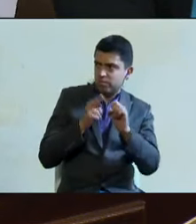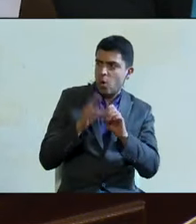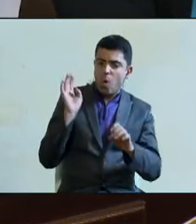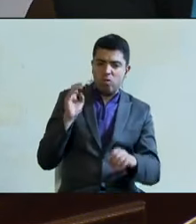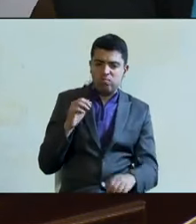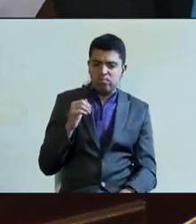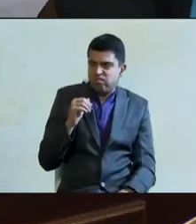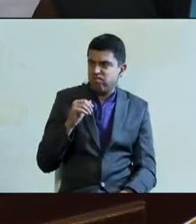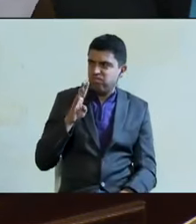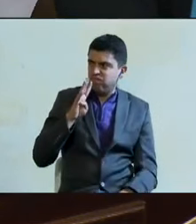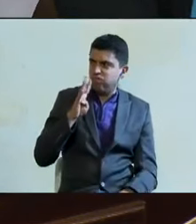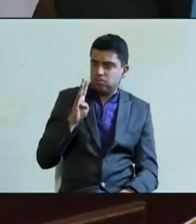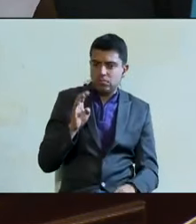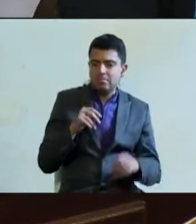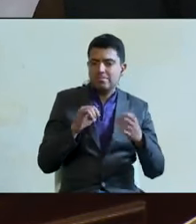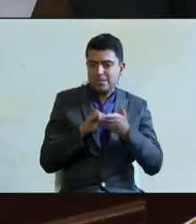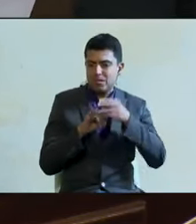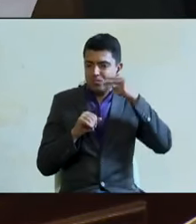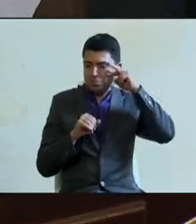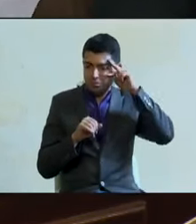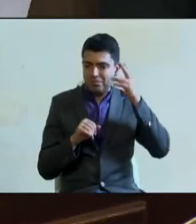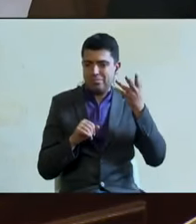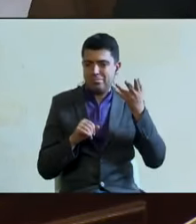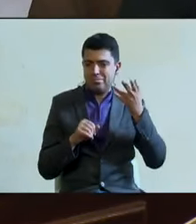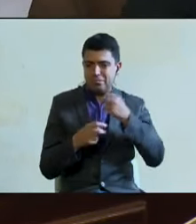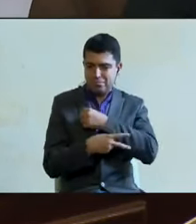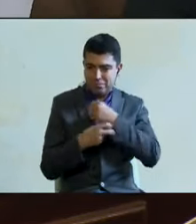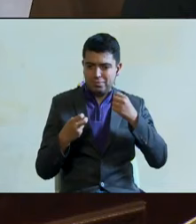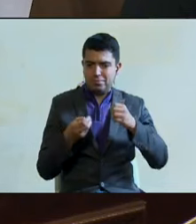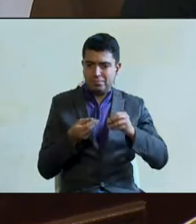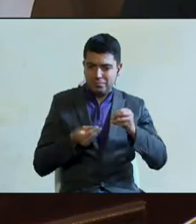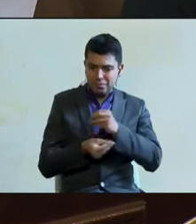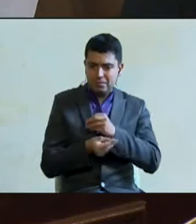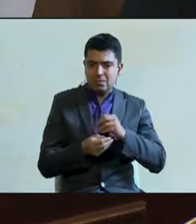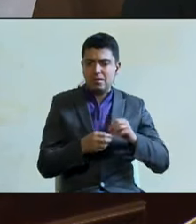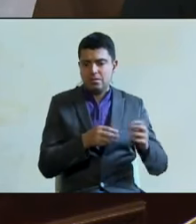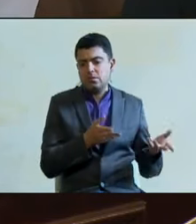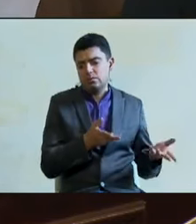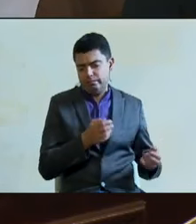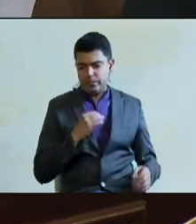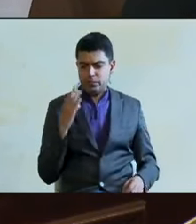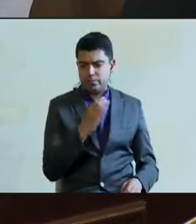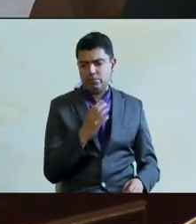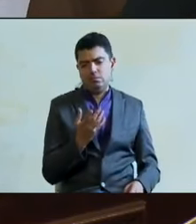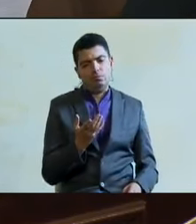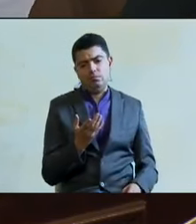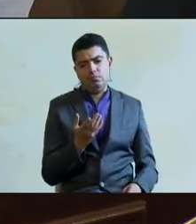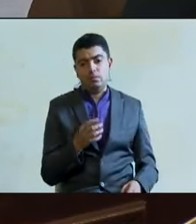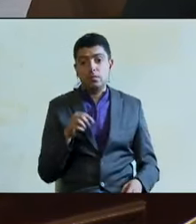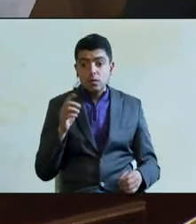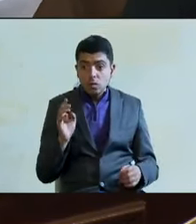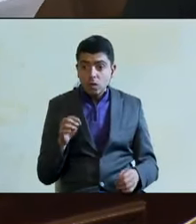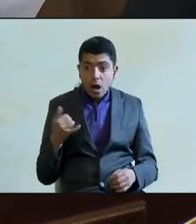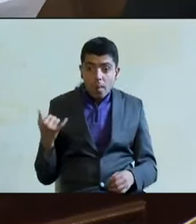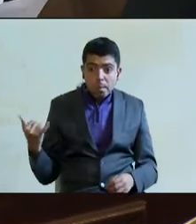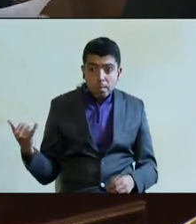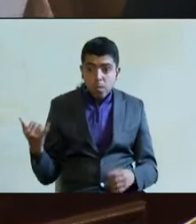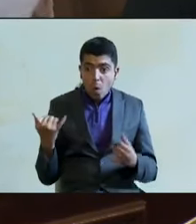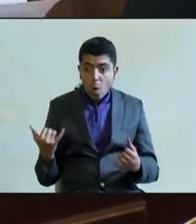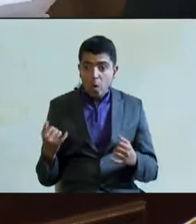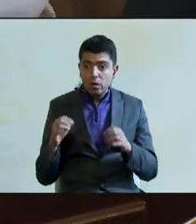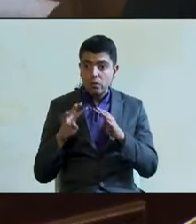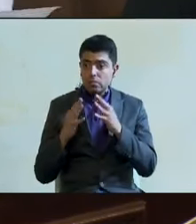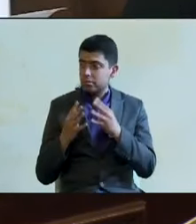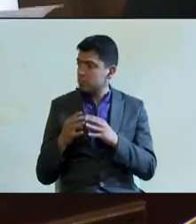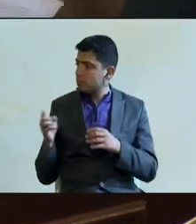por corrupción yo no sé si aquí habrá alguien del Ministerio de la defensa